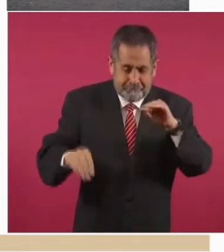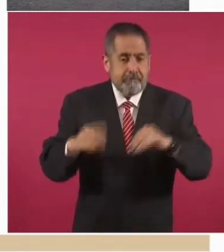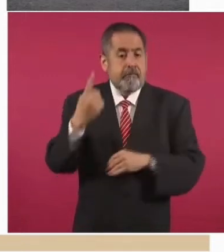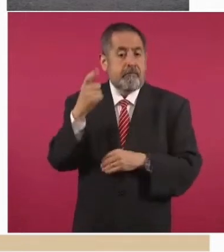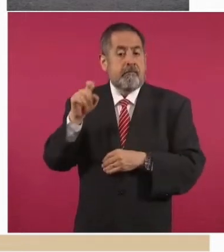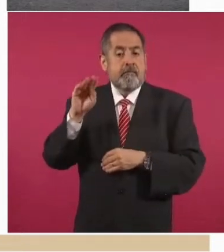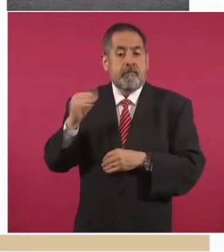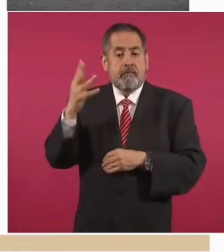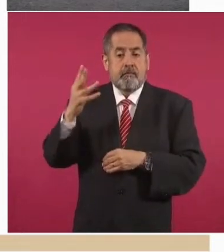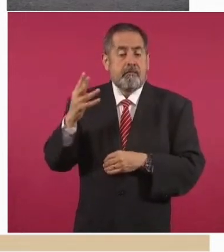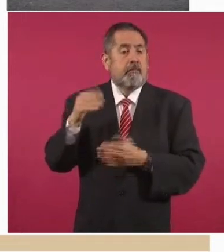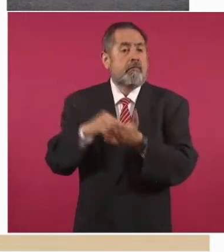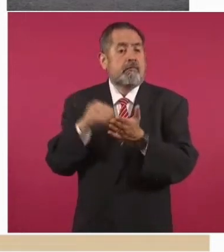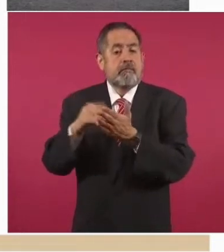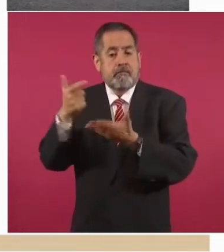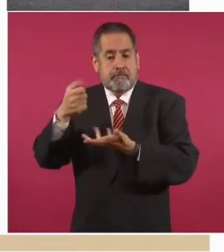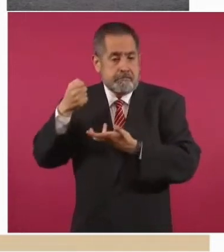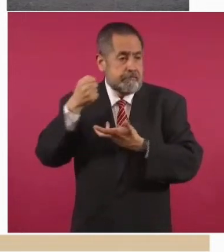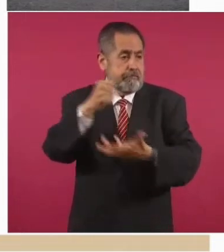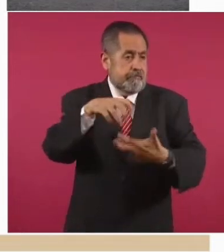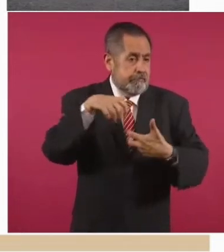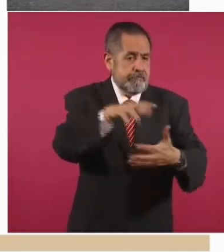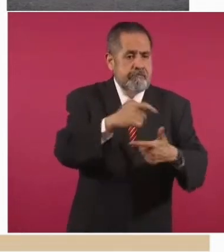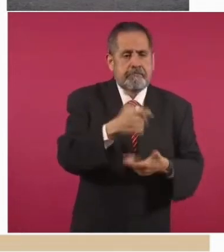millones de pesos en el primer nivel y